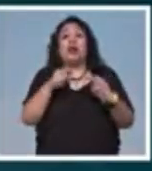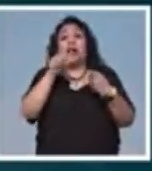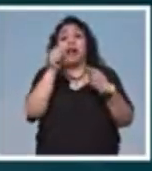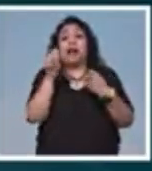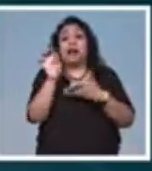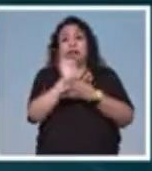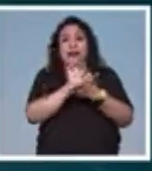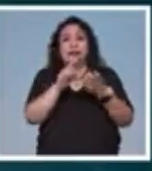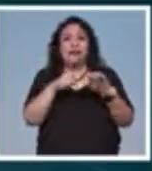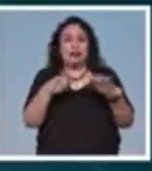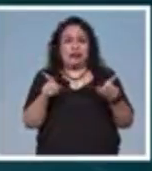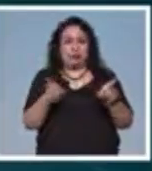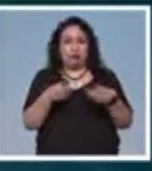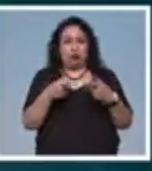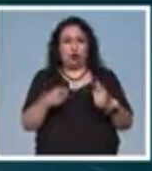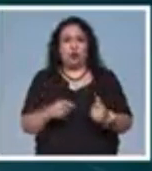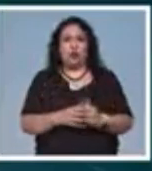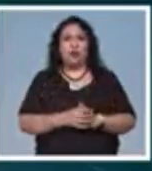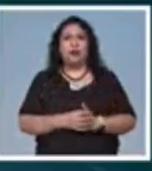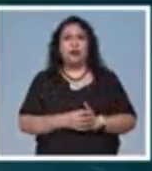artes escénicas y música.